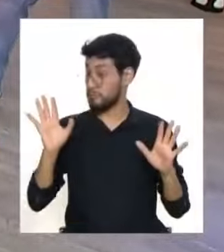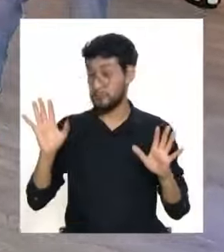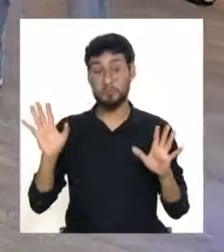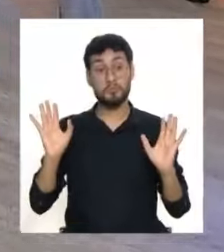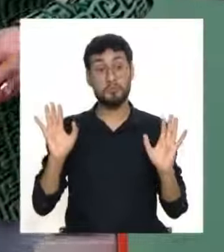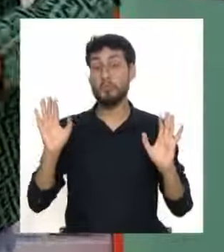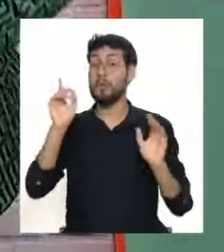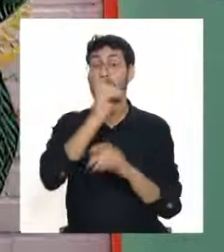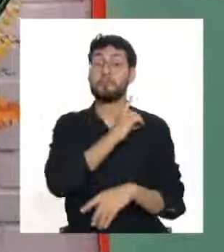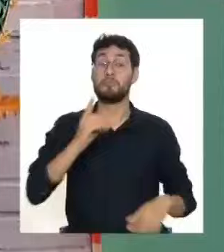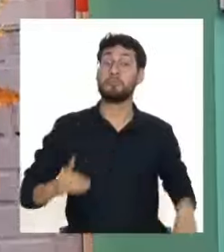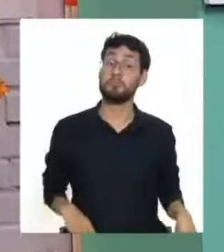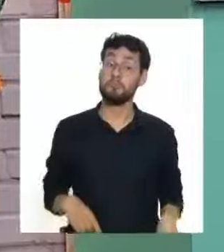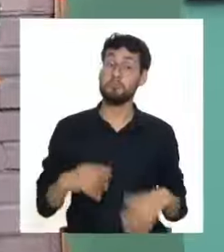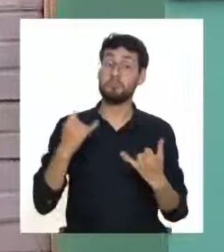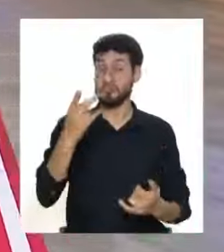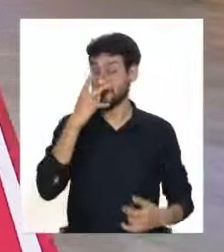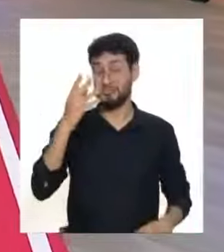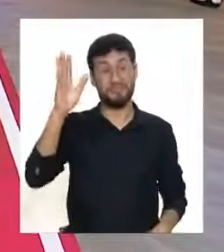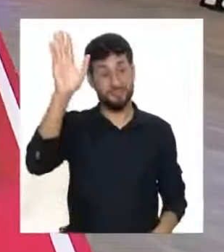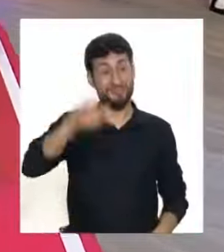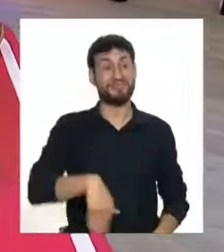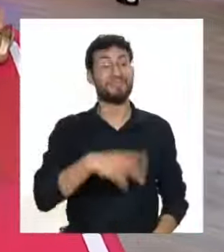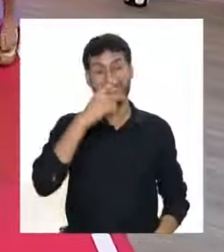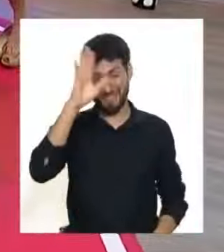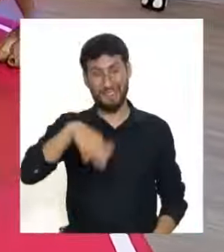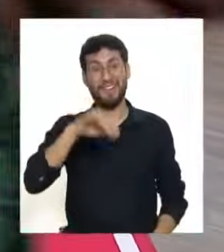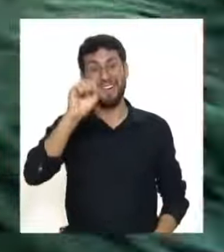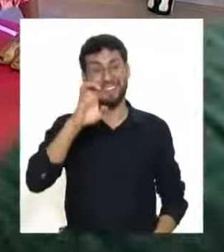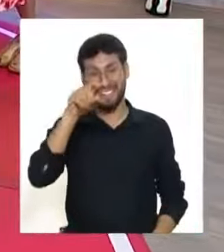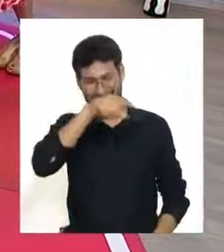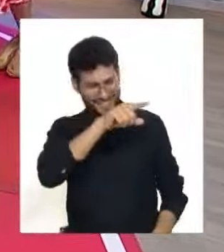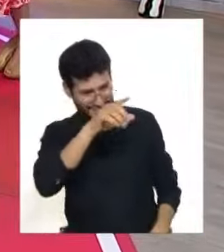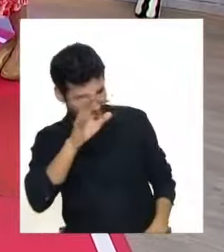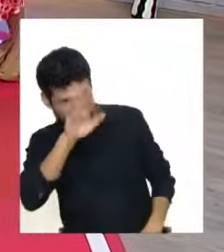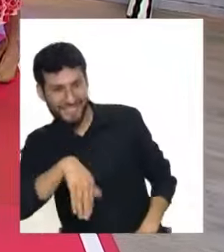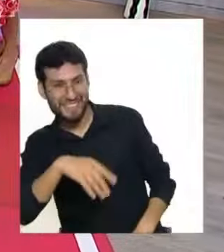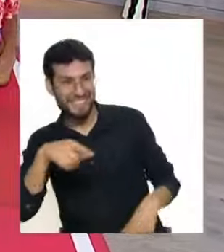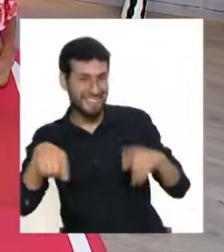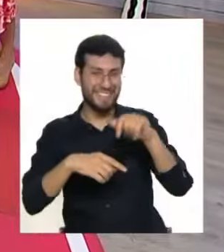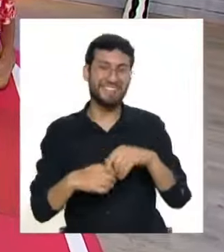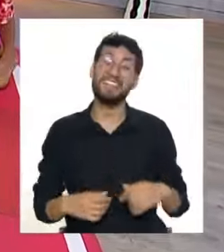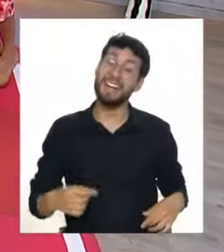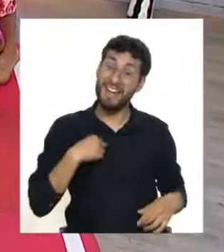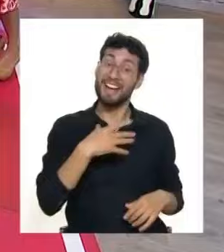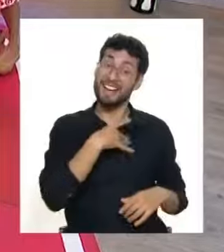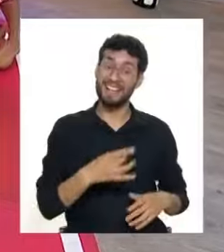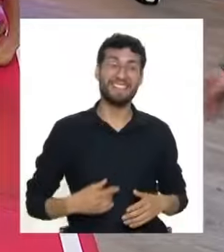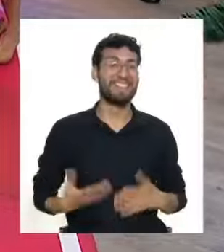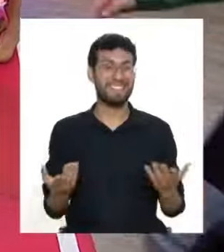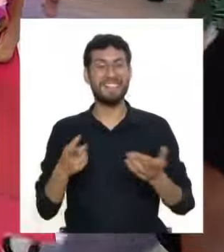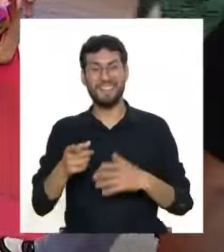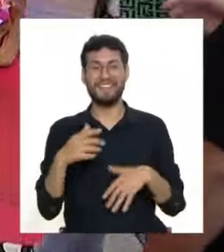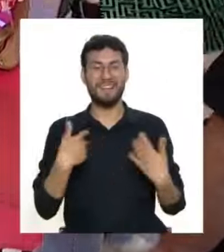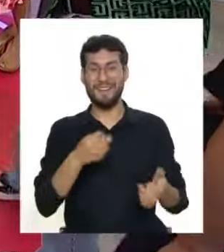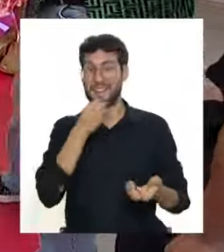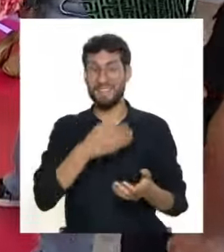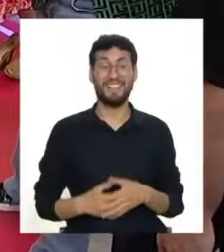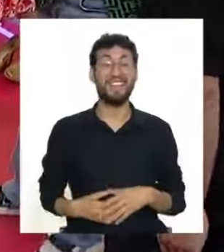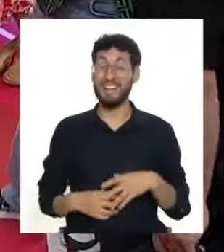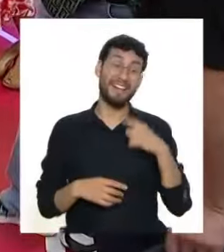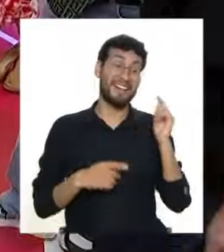Espérense, señor director. A ver, ¿a quién vas a llamar? Venga por acá, señor director. Ven, Josecito, ven. Ven, pues, Josecito. Porque a mí me gusta... Él baila súper bien. Tú sabes que